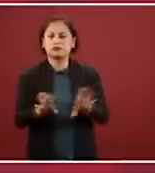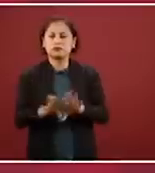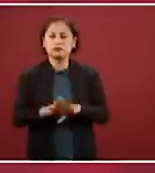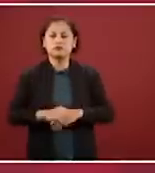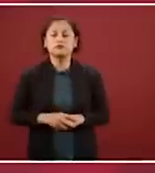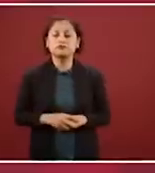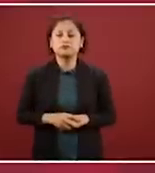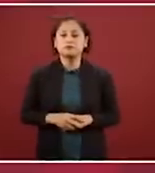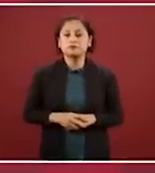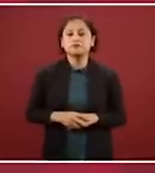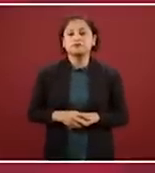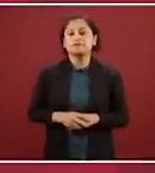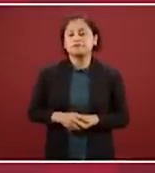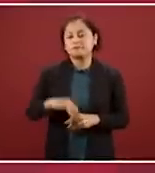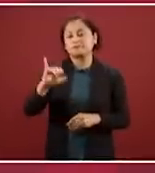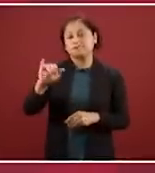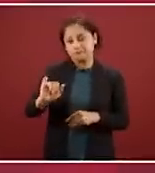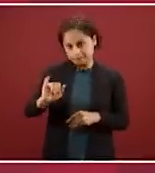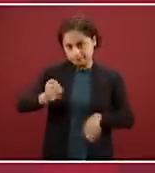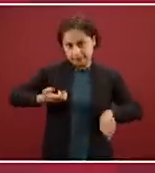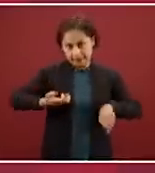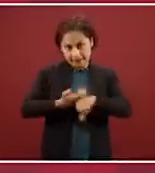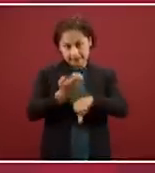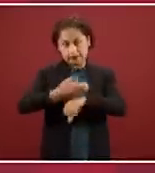estados. No olvidemos de que